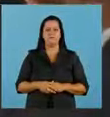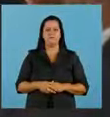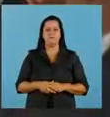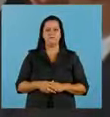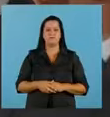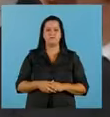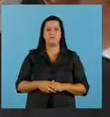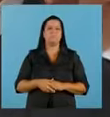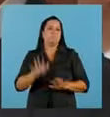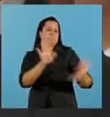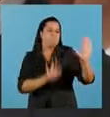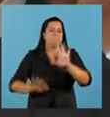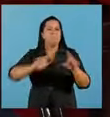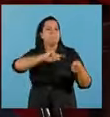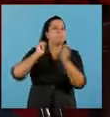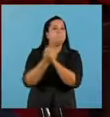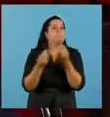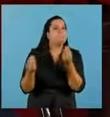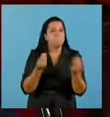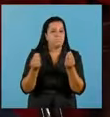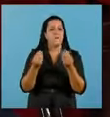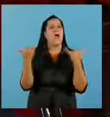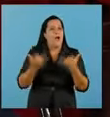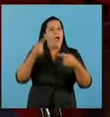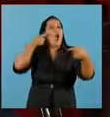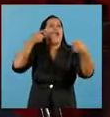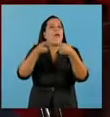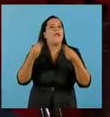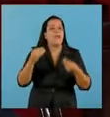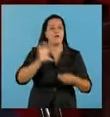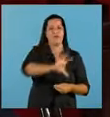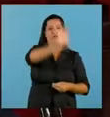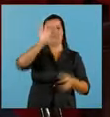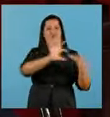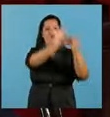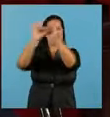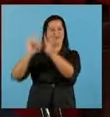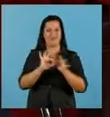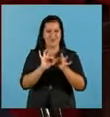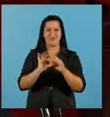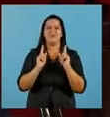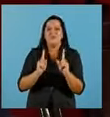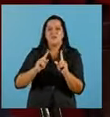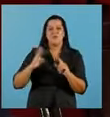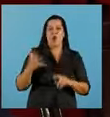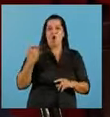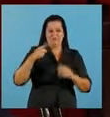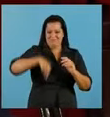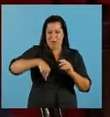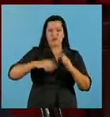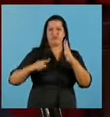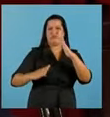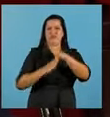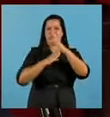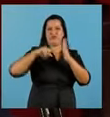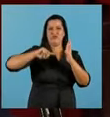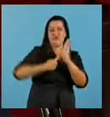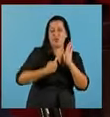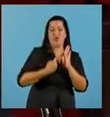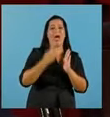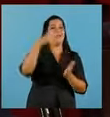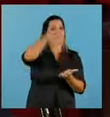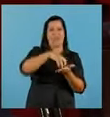El reordenamiento que impulsamos tiene un profundo sentido federal. Consolida, por un lado, la autonomía de la Ciudad de Buenos Aires en su justicia penal